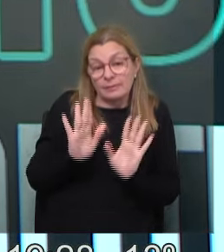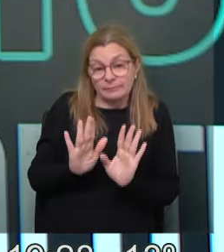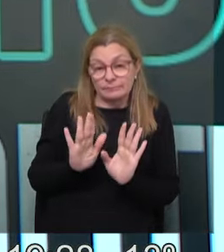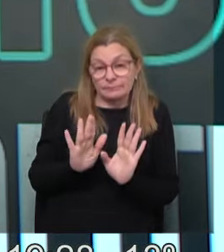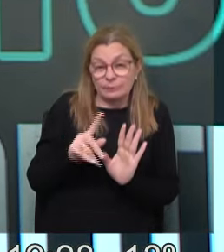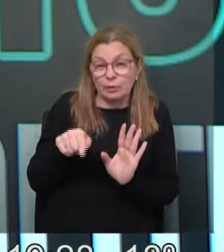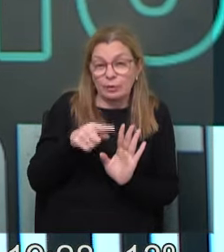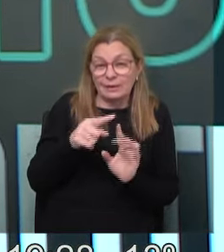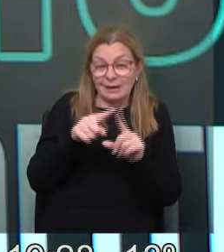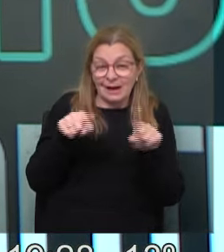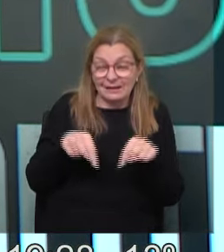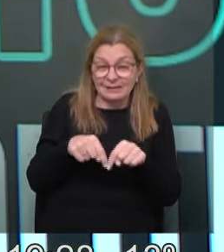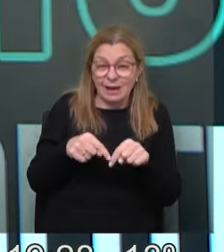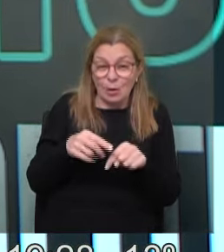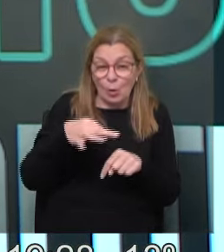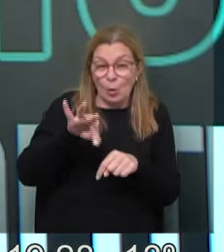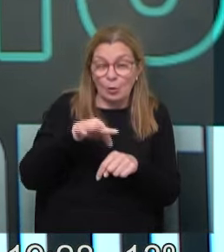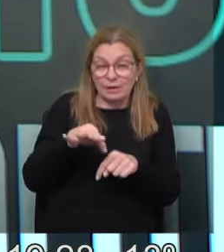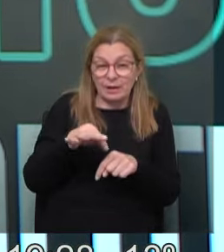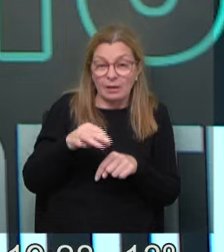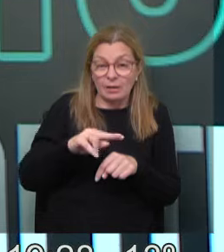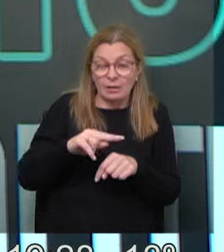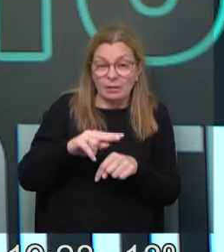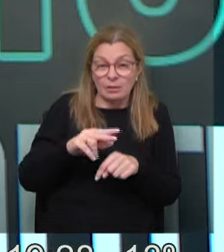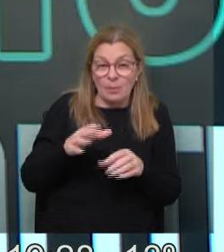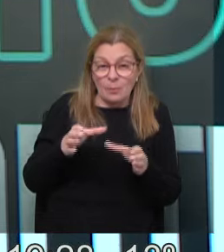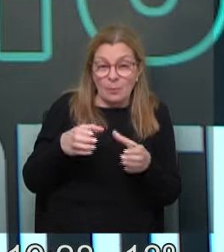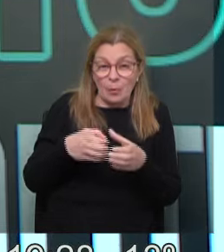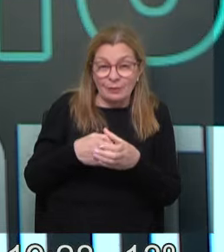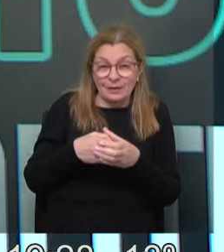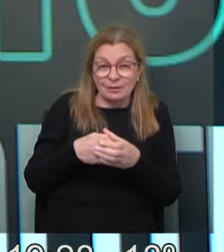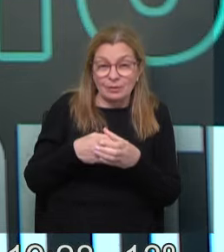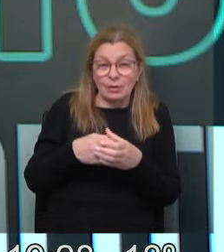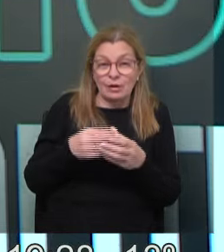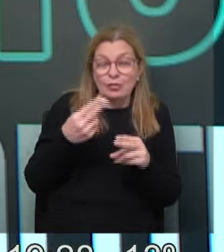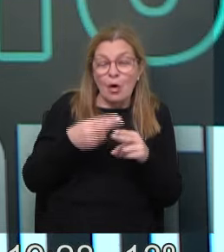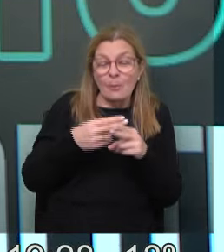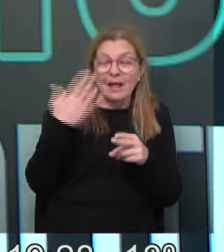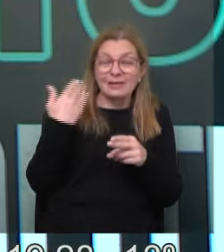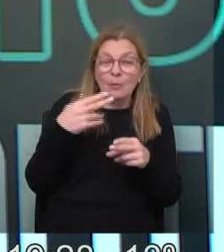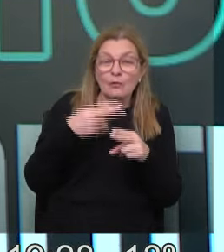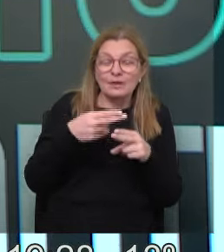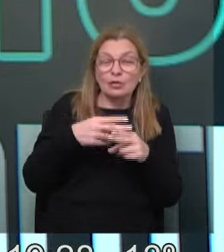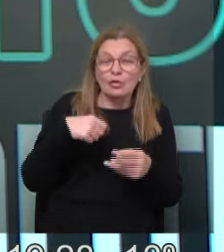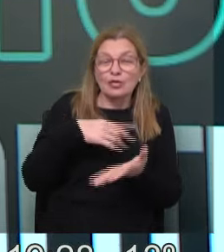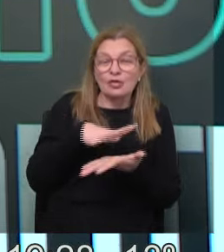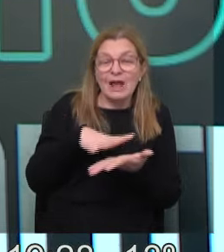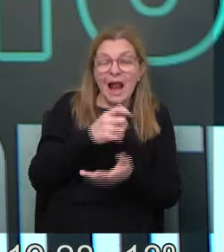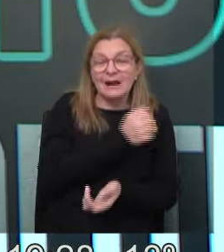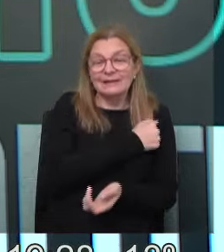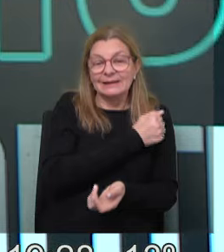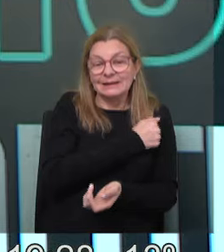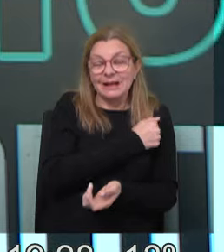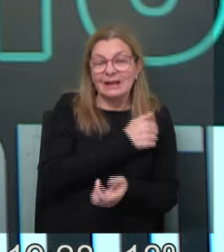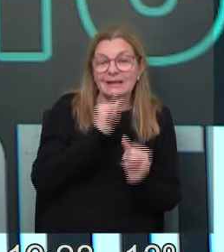donde tiene una lista única al senado con un solo sublema que era el movimiento social artiguista que era el nombre original que iba a tener el partido sí